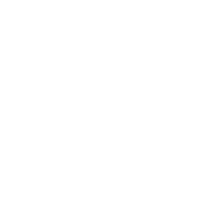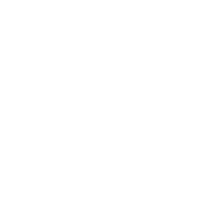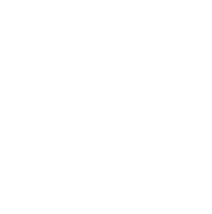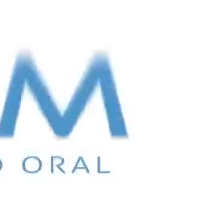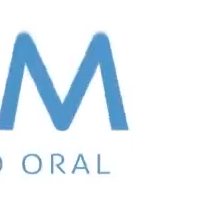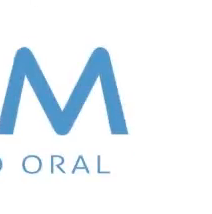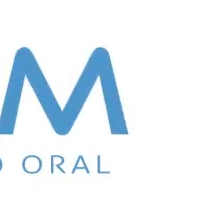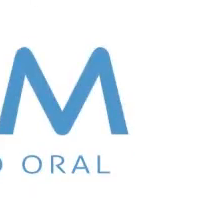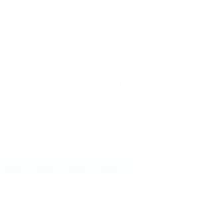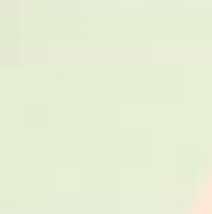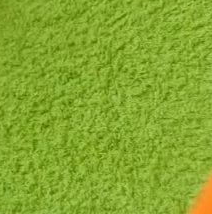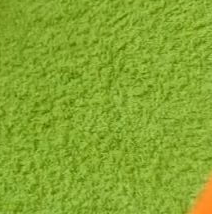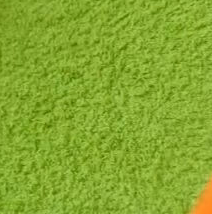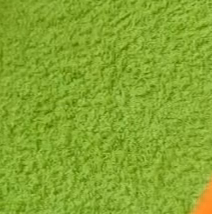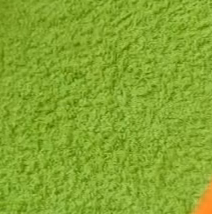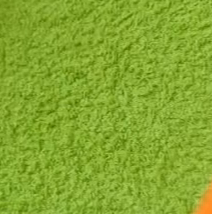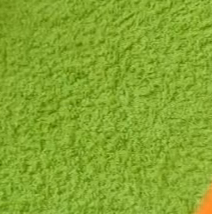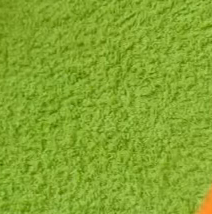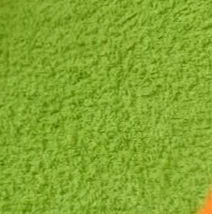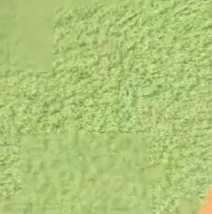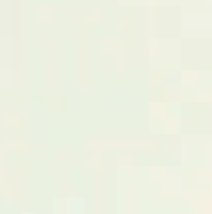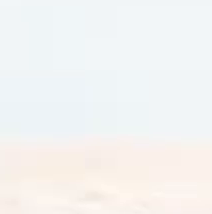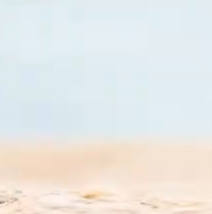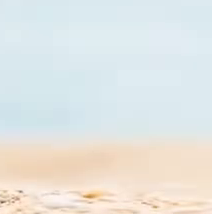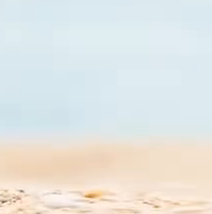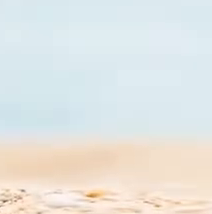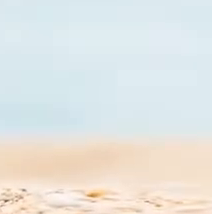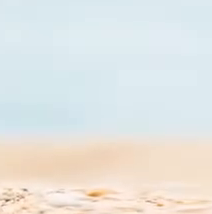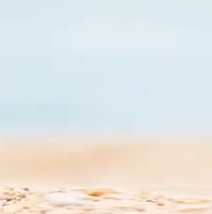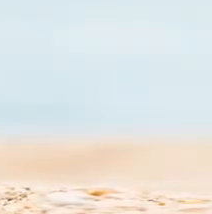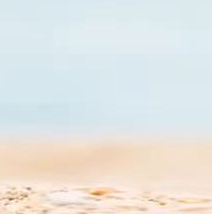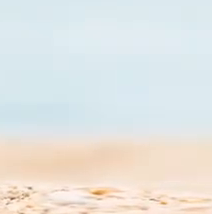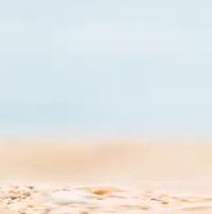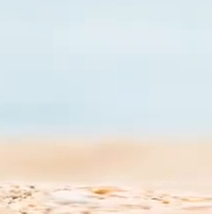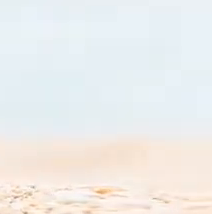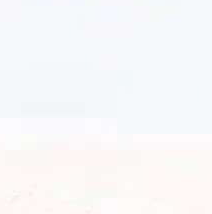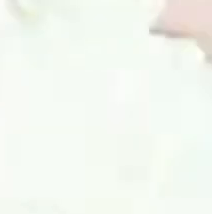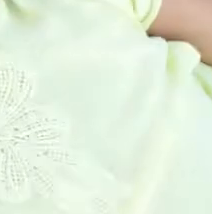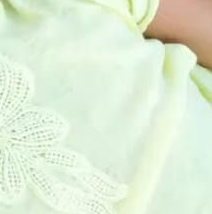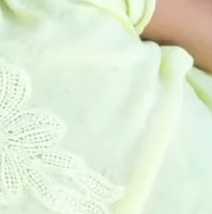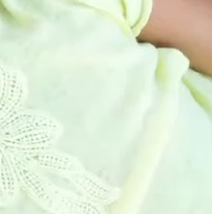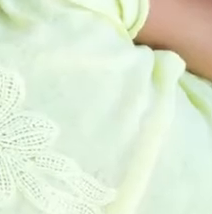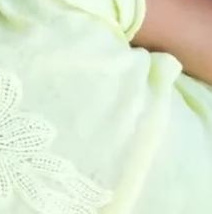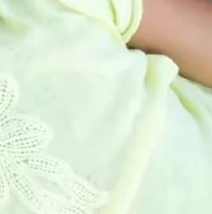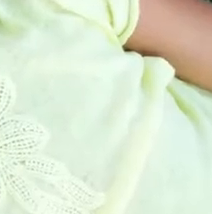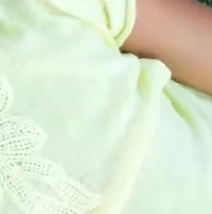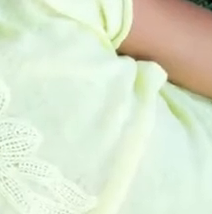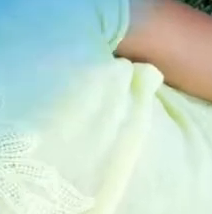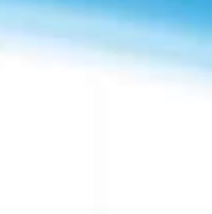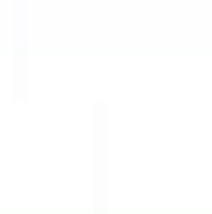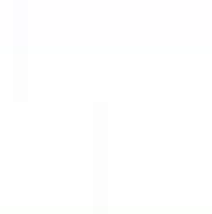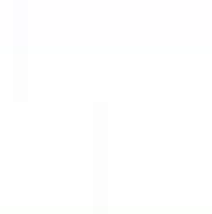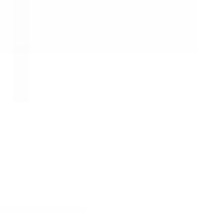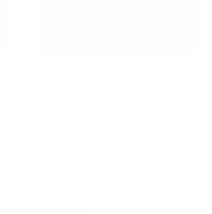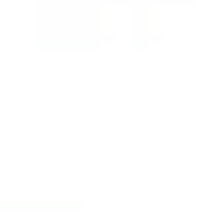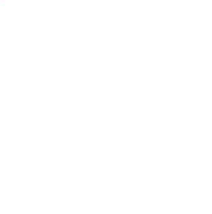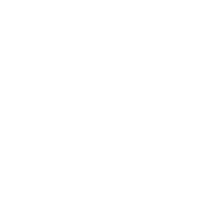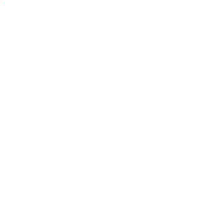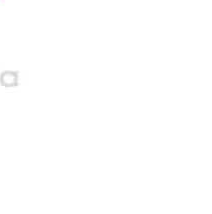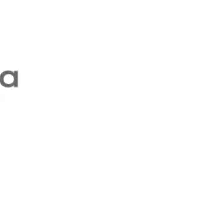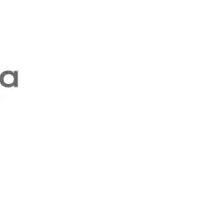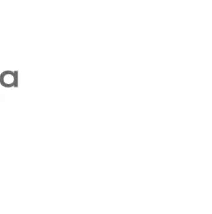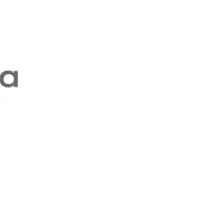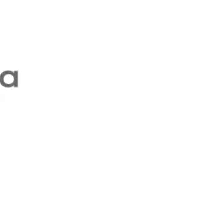En Little Chrome aprenden a cuidar de sus dientes, porque nunca fue tan divertido asistir a la odontología.